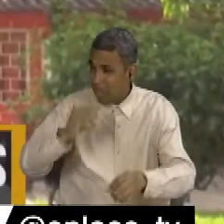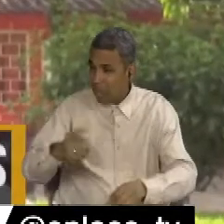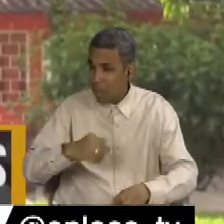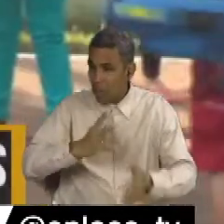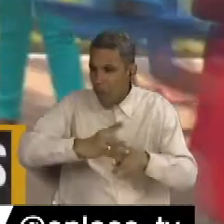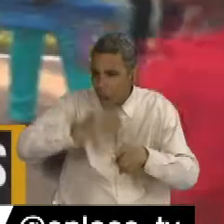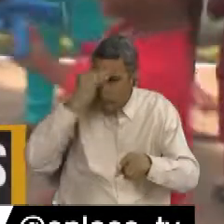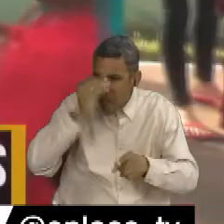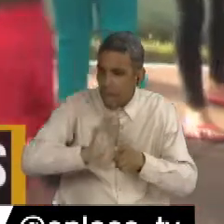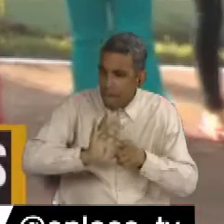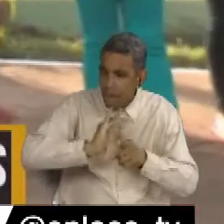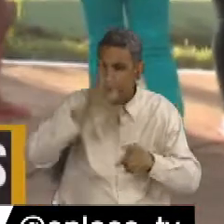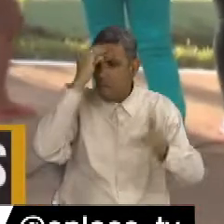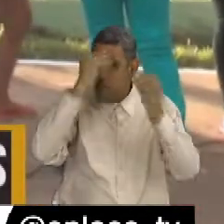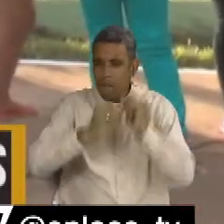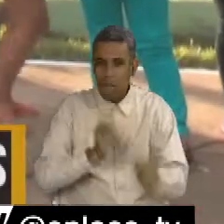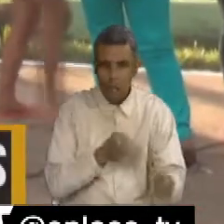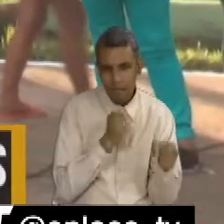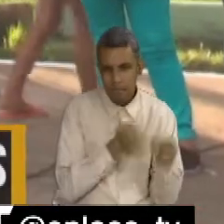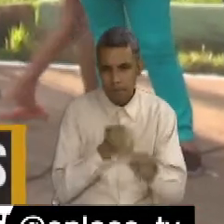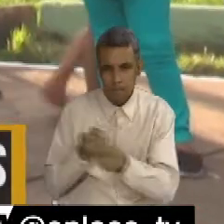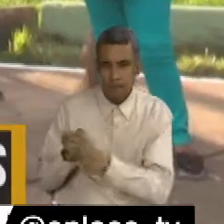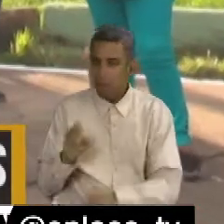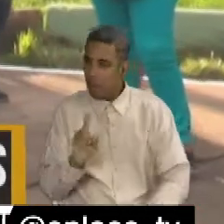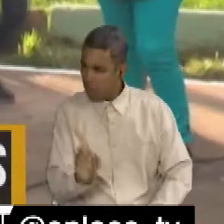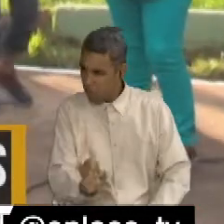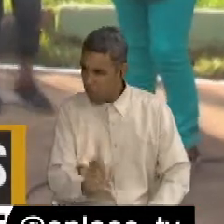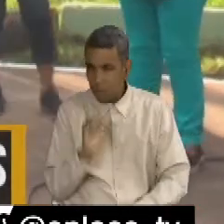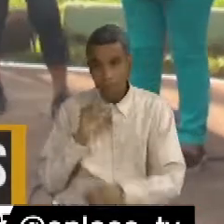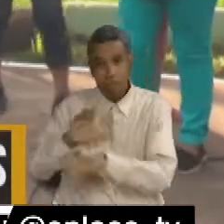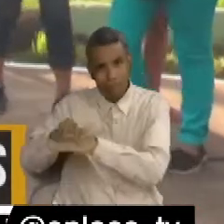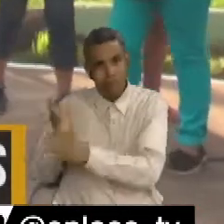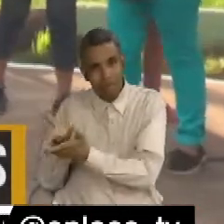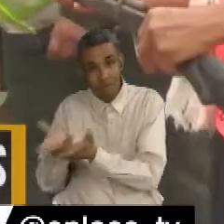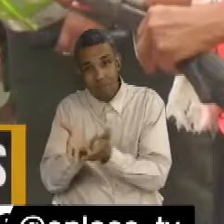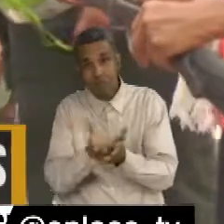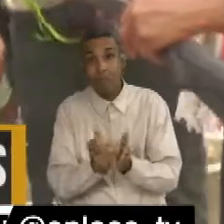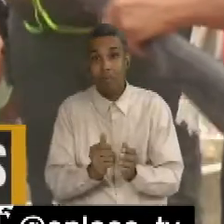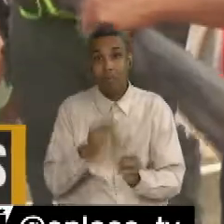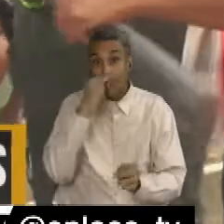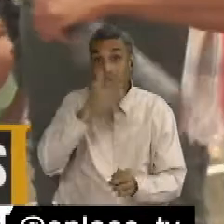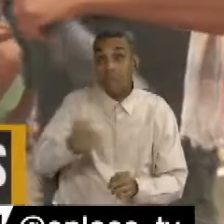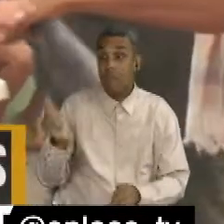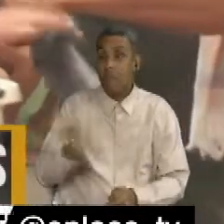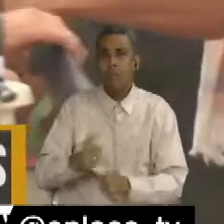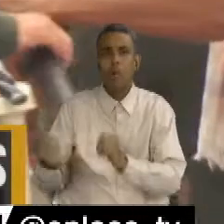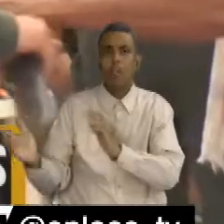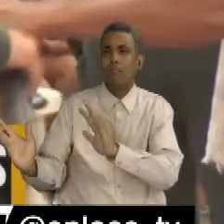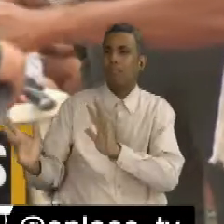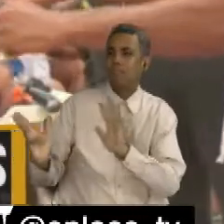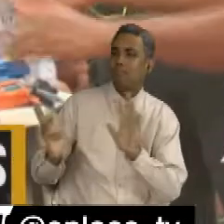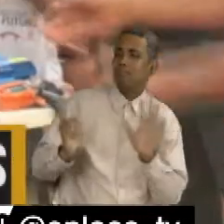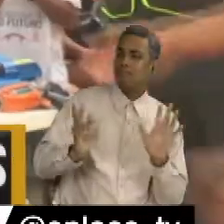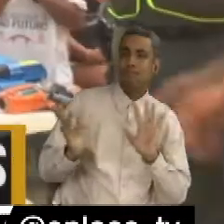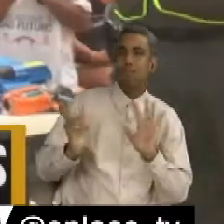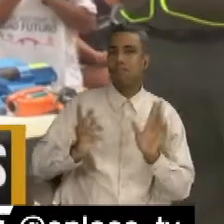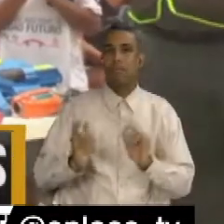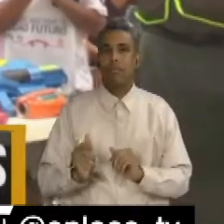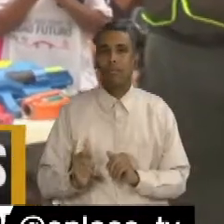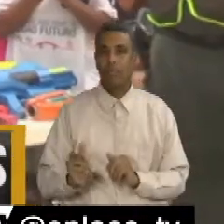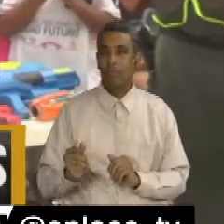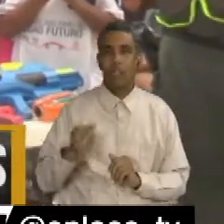niños entreguen sus armas bélicas, y hemos contado con la sorpresa el día de hoy de que se hace entrega de un arma de fuego tipo